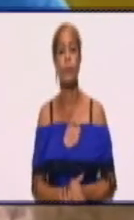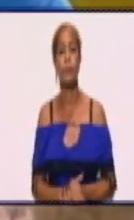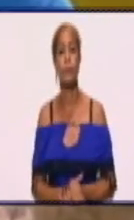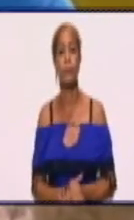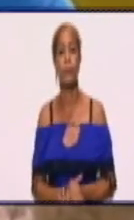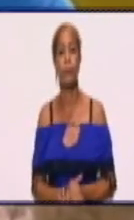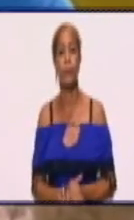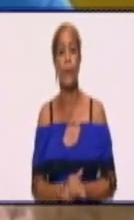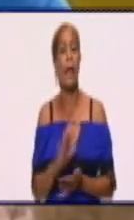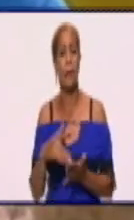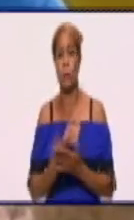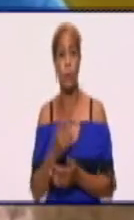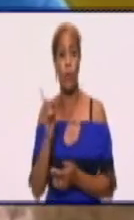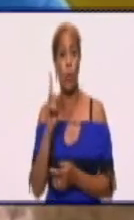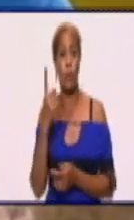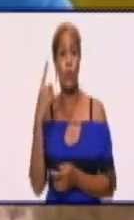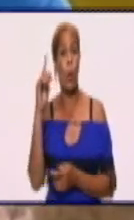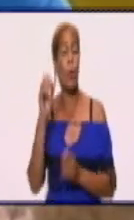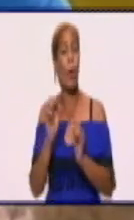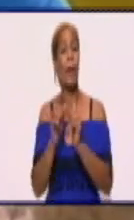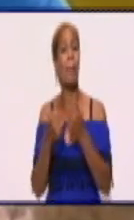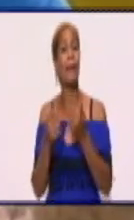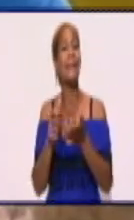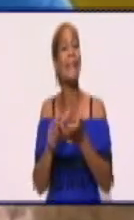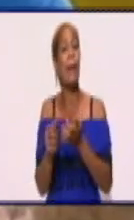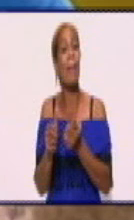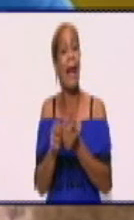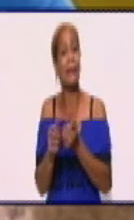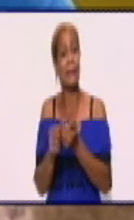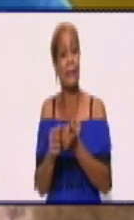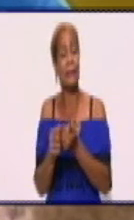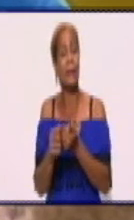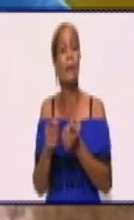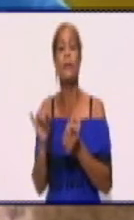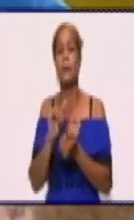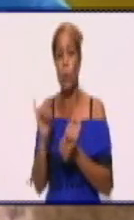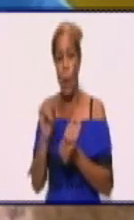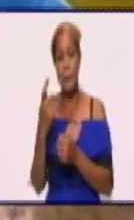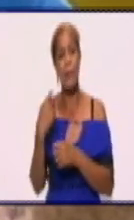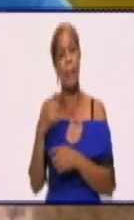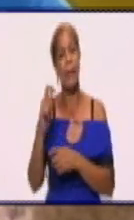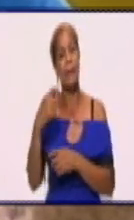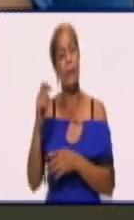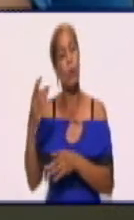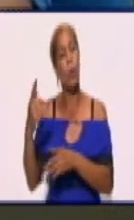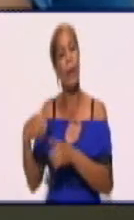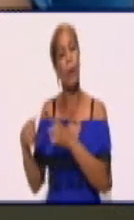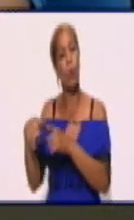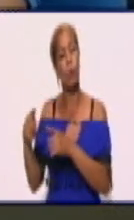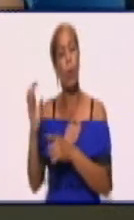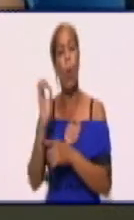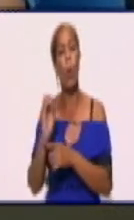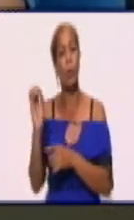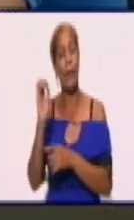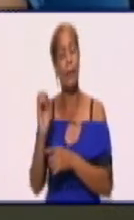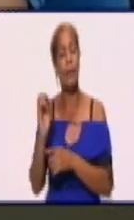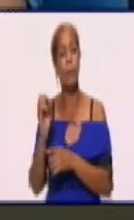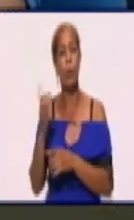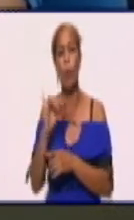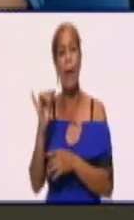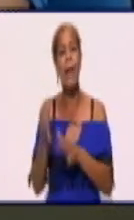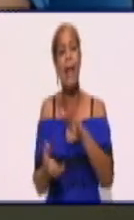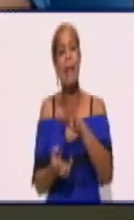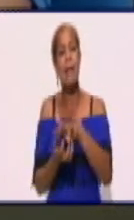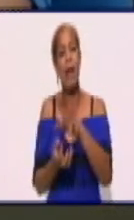de maíz o el pan de maíz, como tú decías, también se han estado vendiendo en las unidades de la mini industria nuestra la fritura de maíz con muy